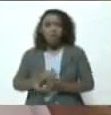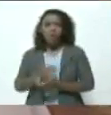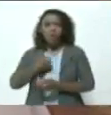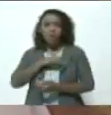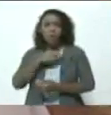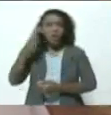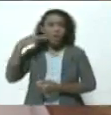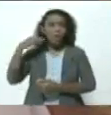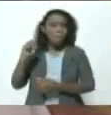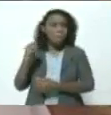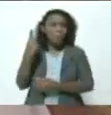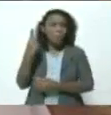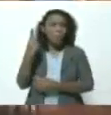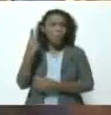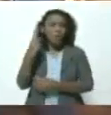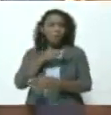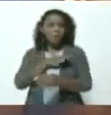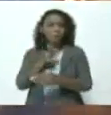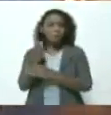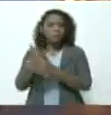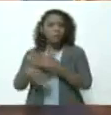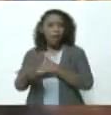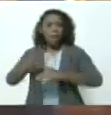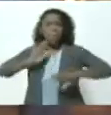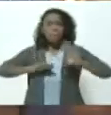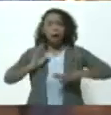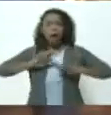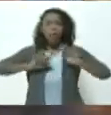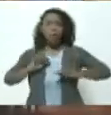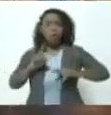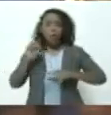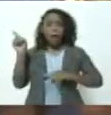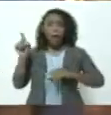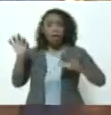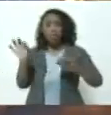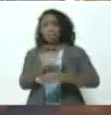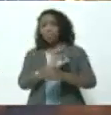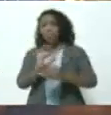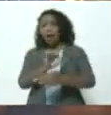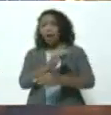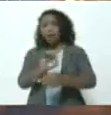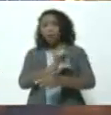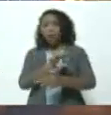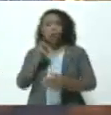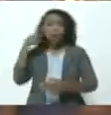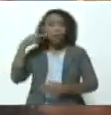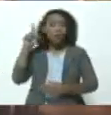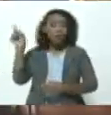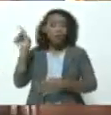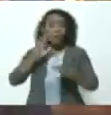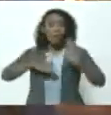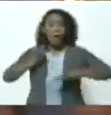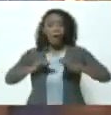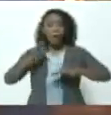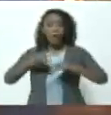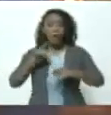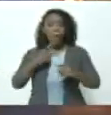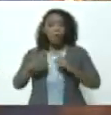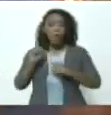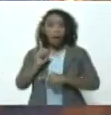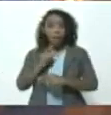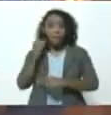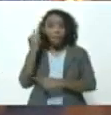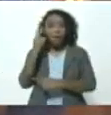negro primero salió de Barlovento, es actor del Teatro Negro de Barlovento, pero tuvo que ir a un